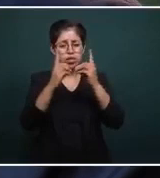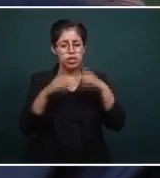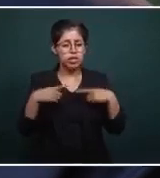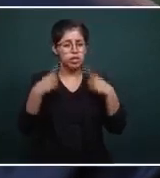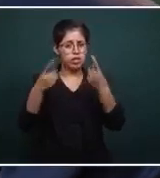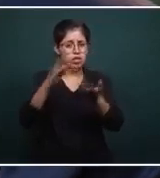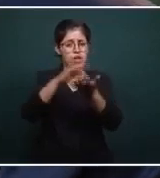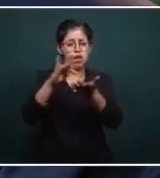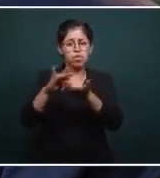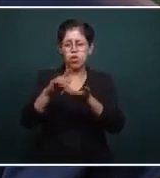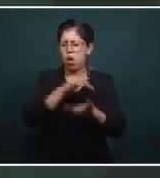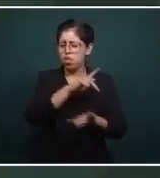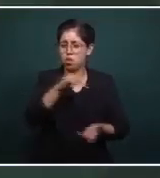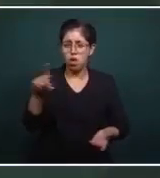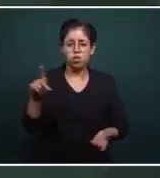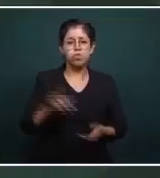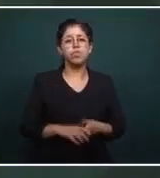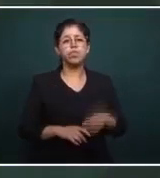todos. Y